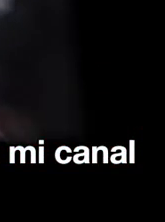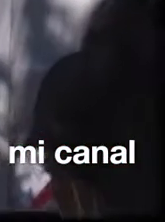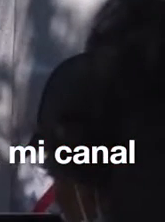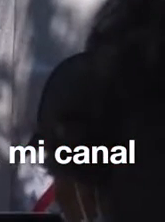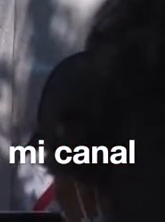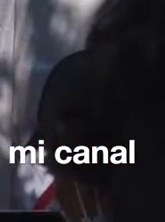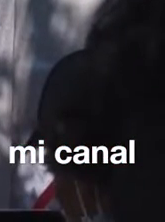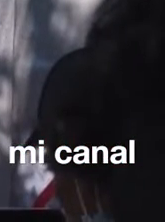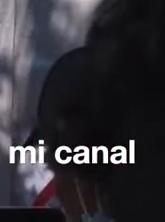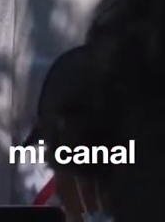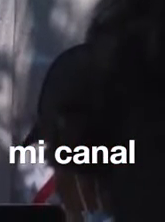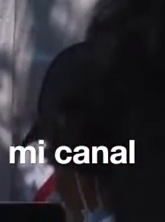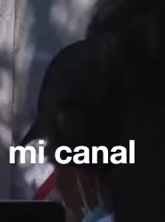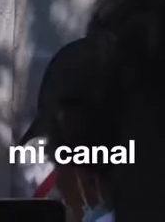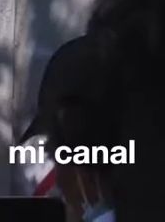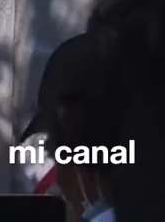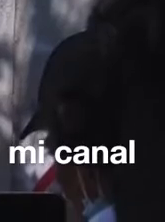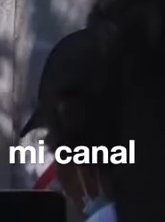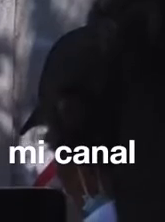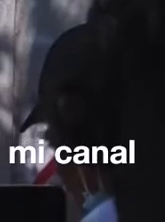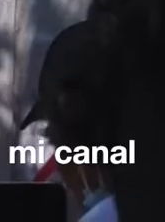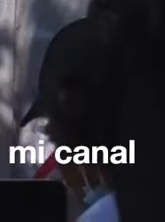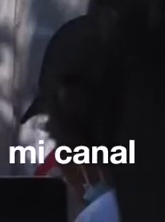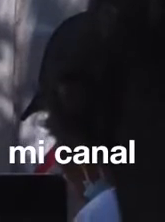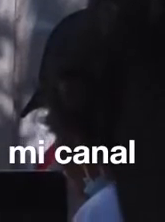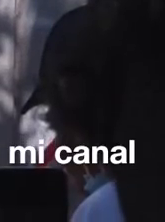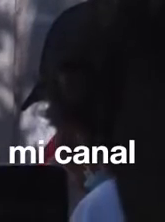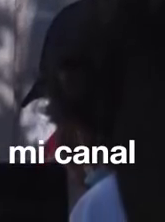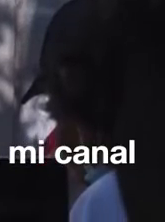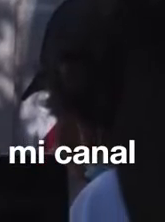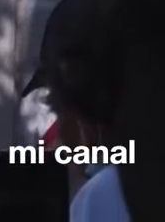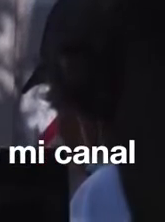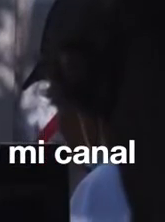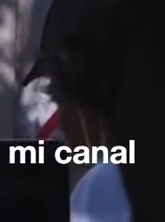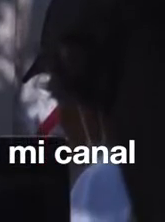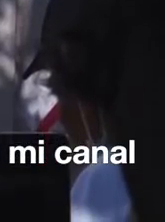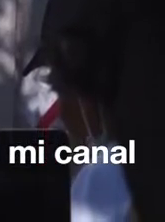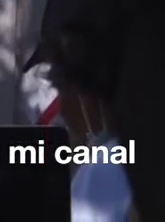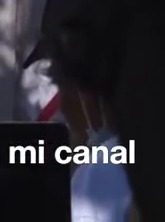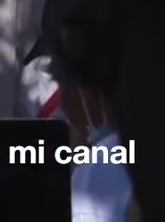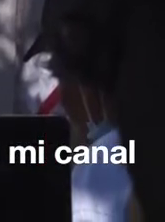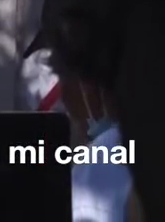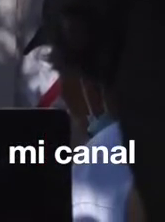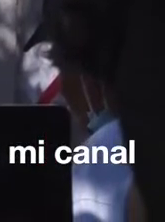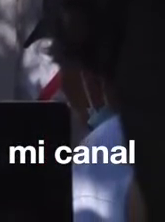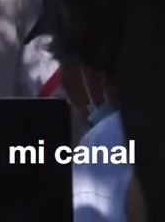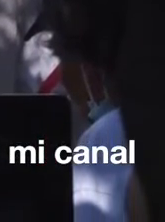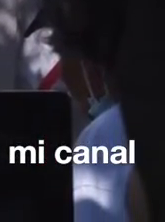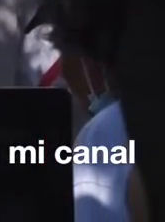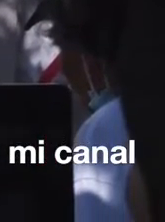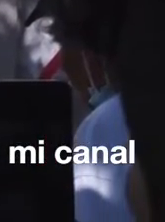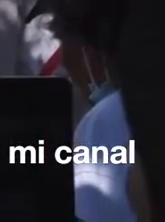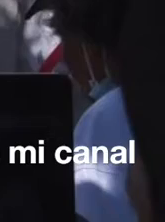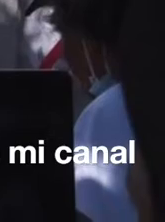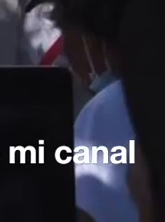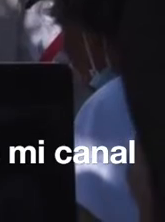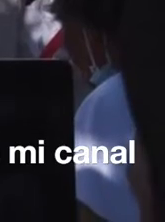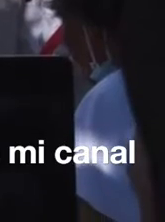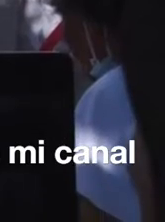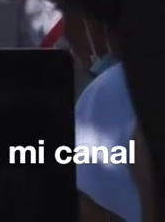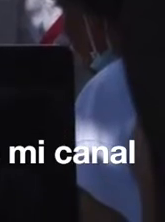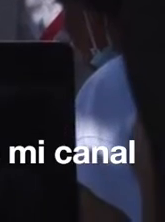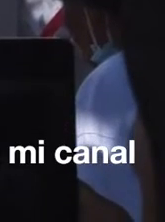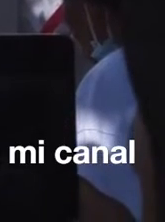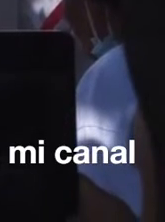Amigos, amigas, estamos ante la presencia del contador público Vidal Anselmo Guzmán Rojas. Él es el gobernador de